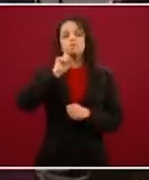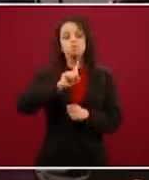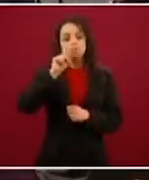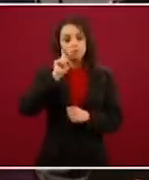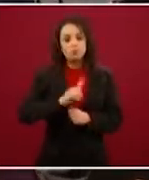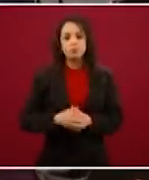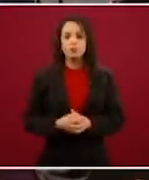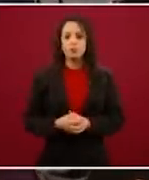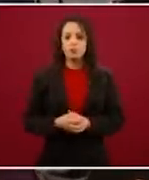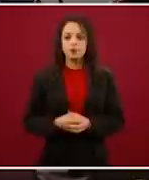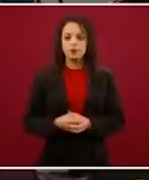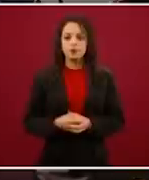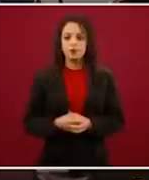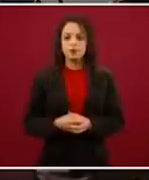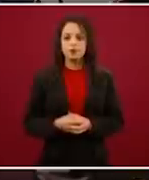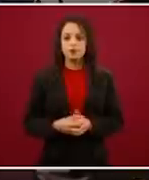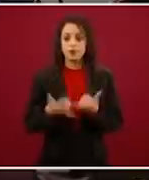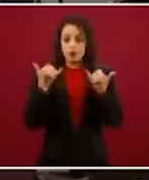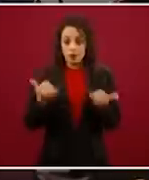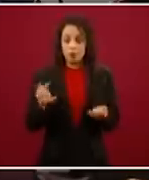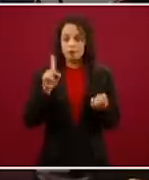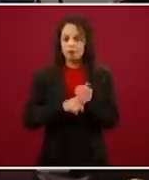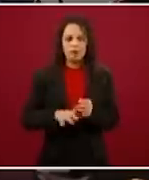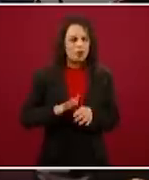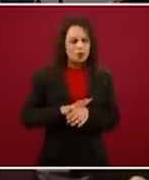de todo el pueblo.